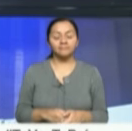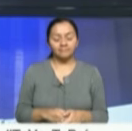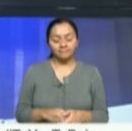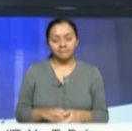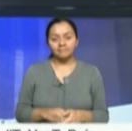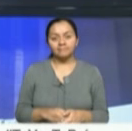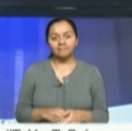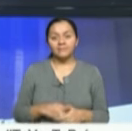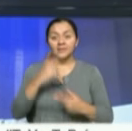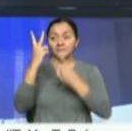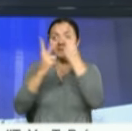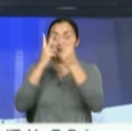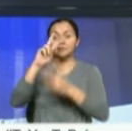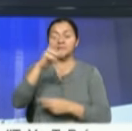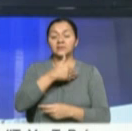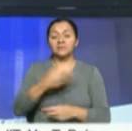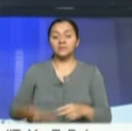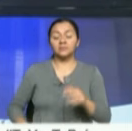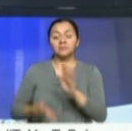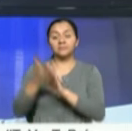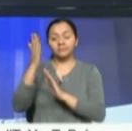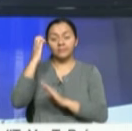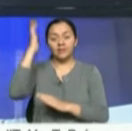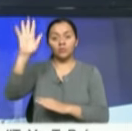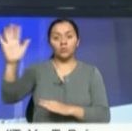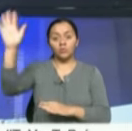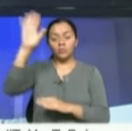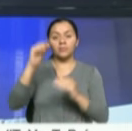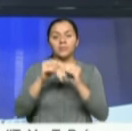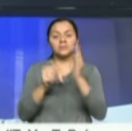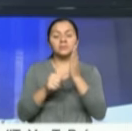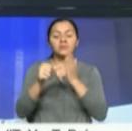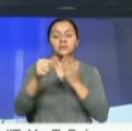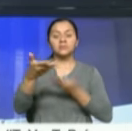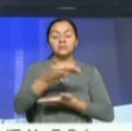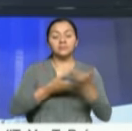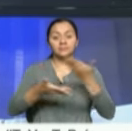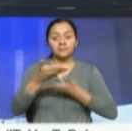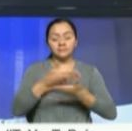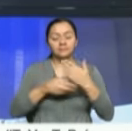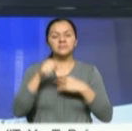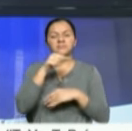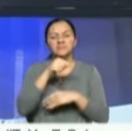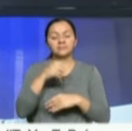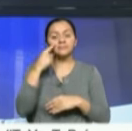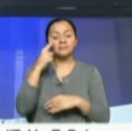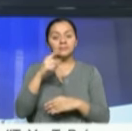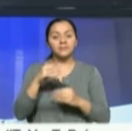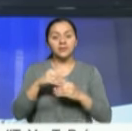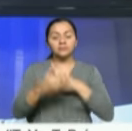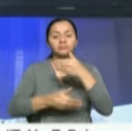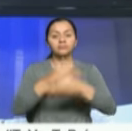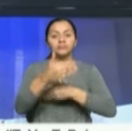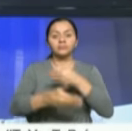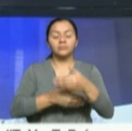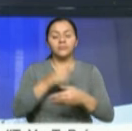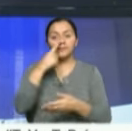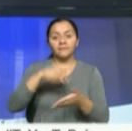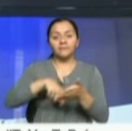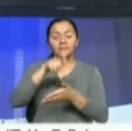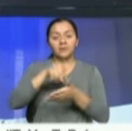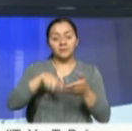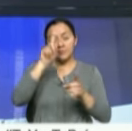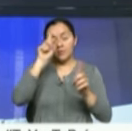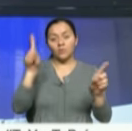gira realizada por el vicepresidente Jorge Glass Spinelli y el ministro de Comercio Exterior, Juan Carlos Casinelli, para acelerar el proceso de la firma